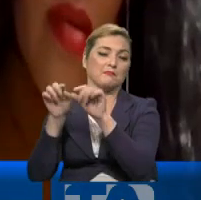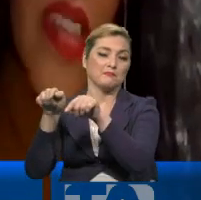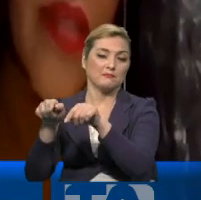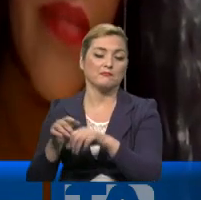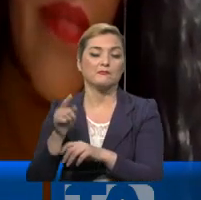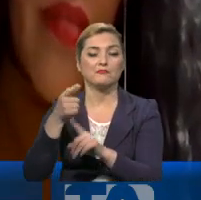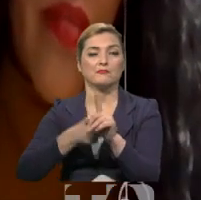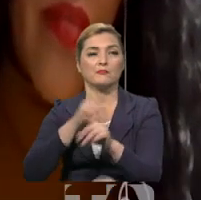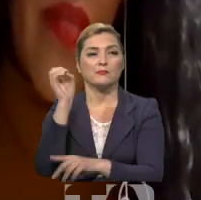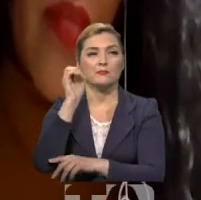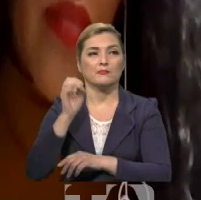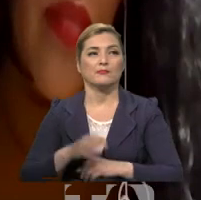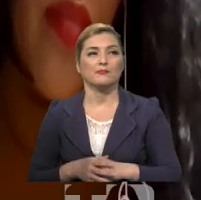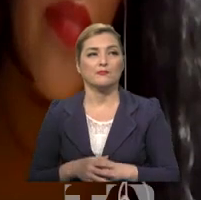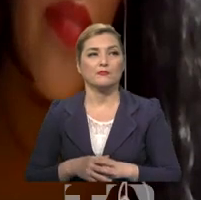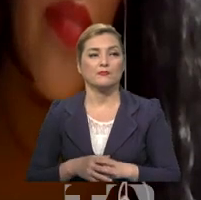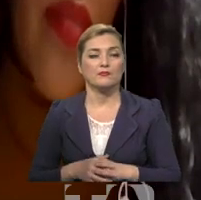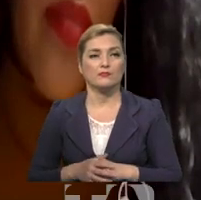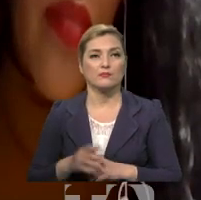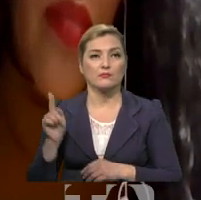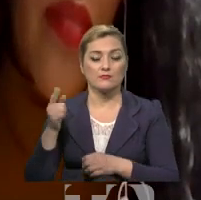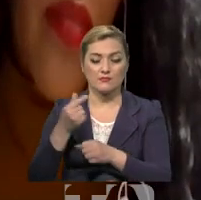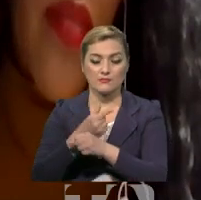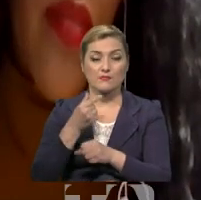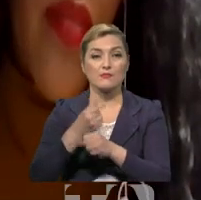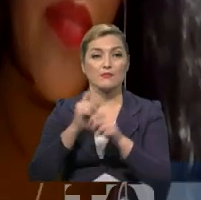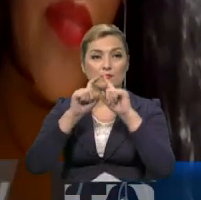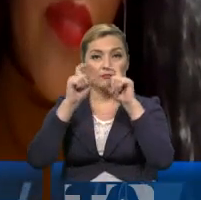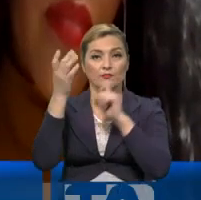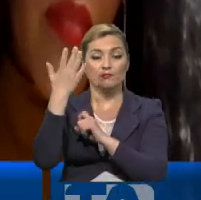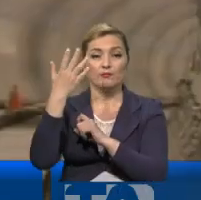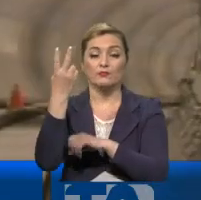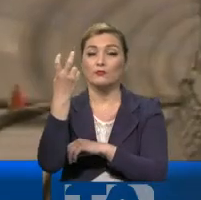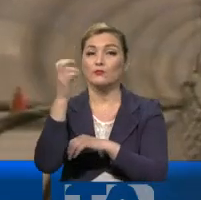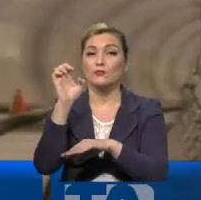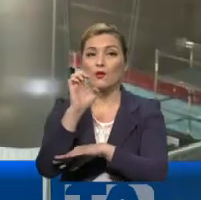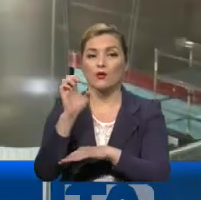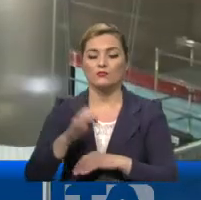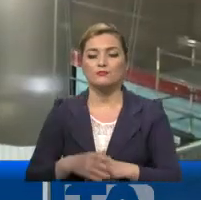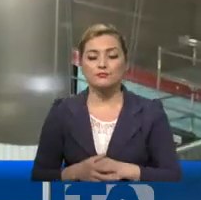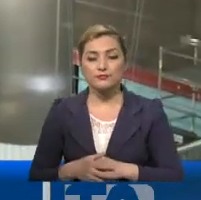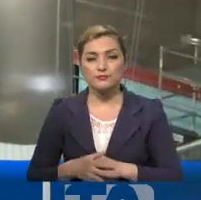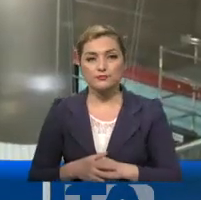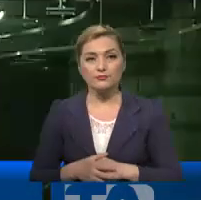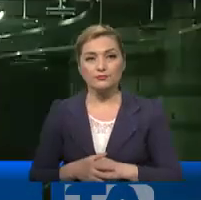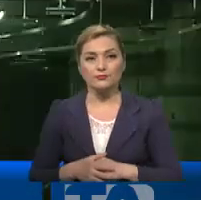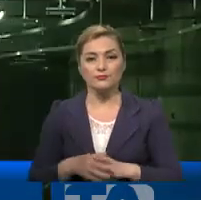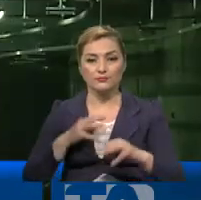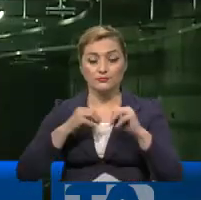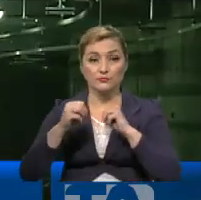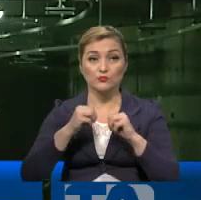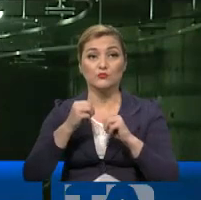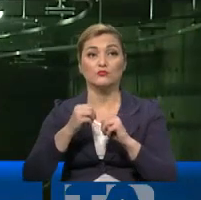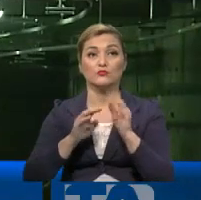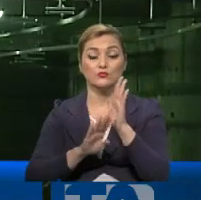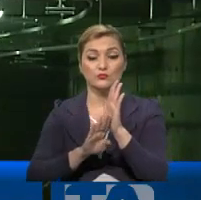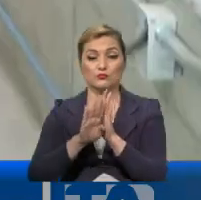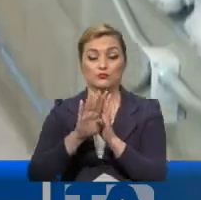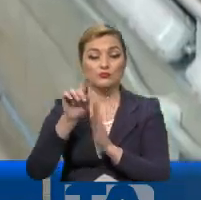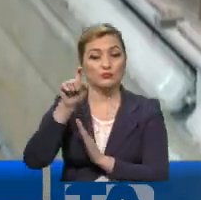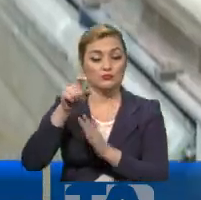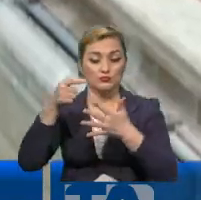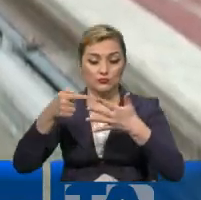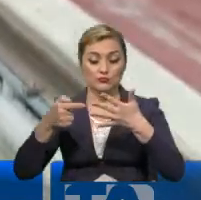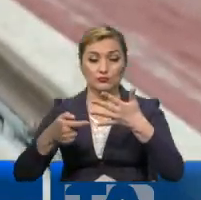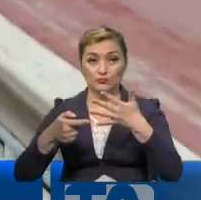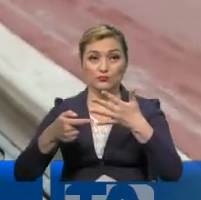Por su parte, Edison Yanes, quien gerenció la empresa hasta el pasado 12 de enero, aseguró que si bien el metro registra estos requerimientos